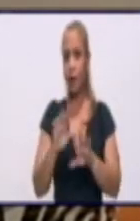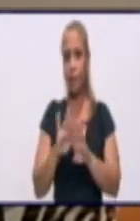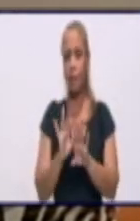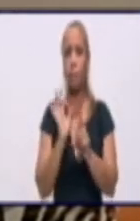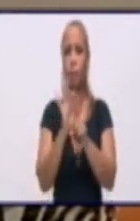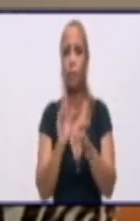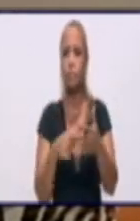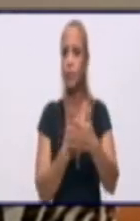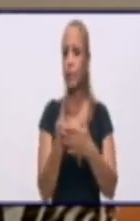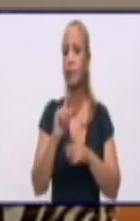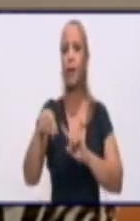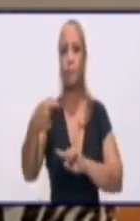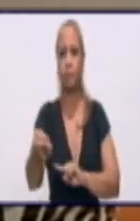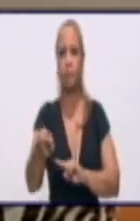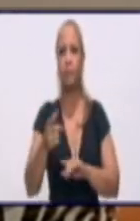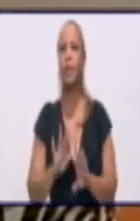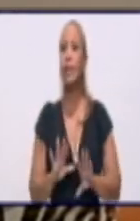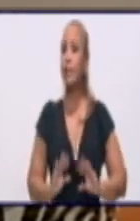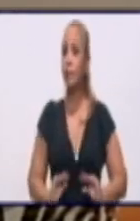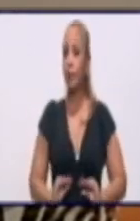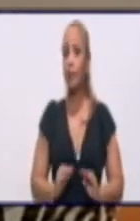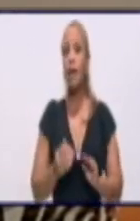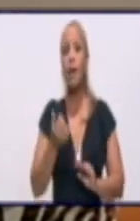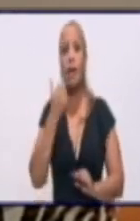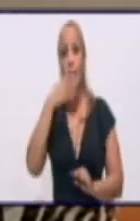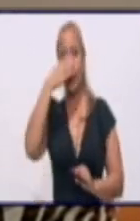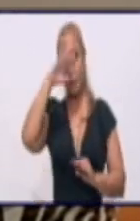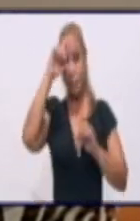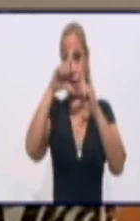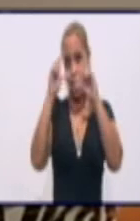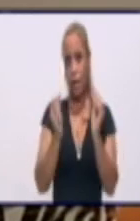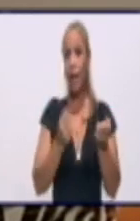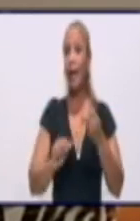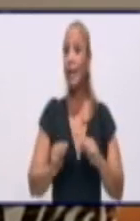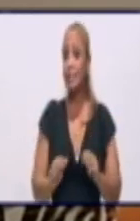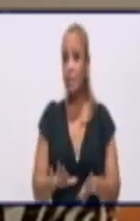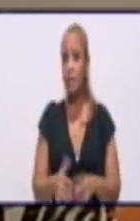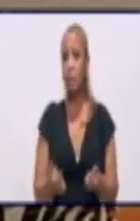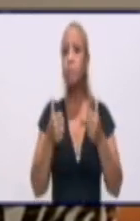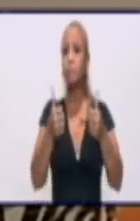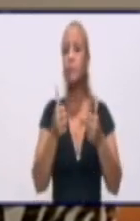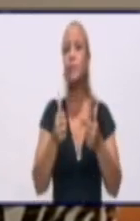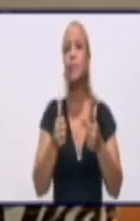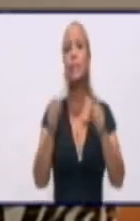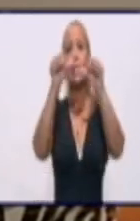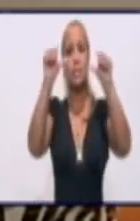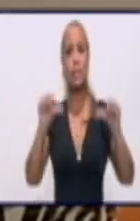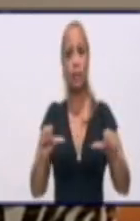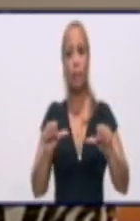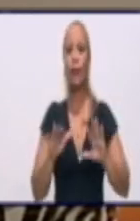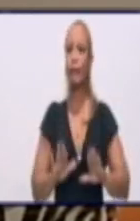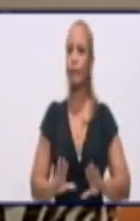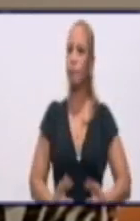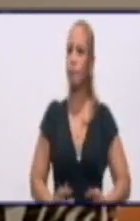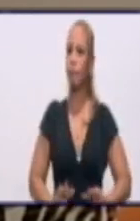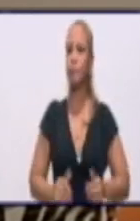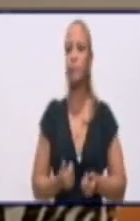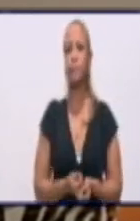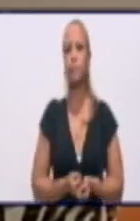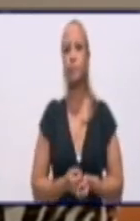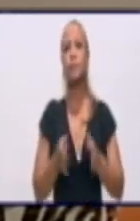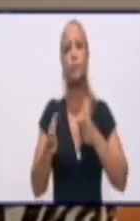viene, que es la de más estabilidad en el país, la que garantiza realmente que el sistema esté estable.